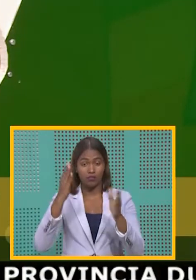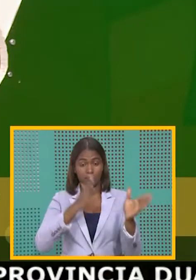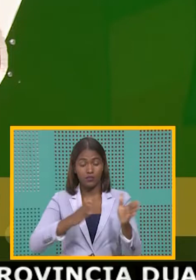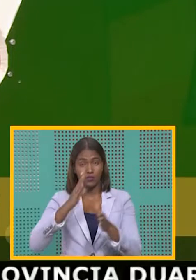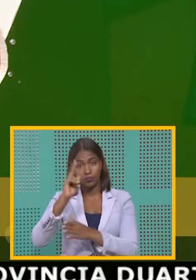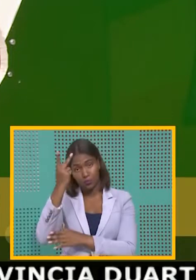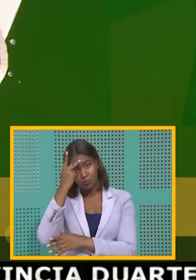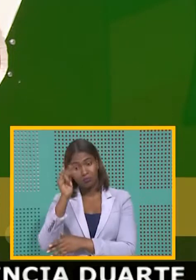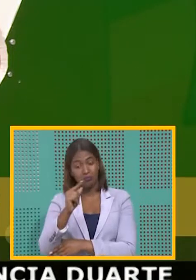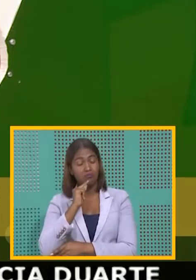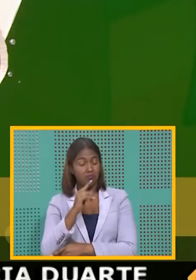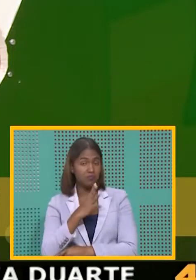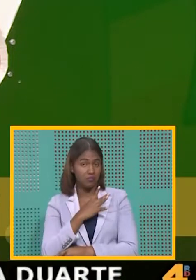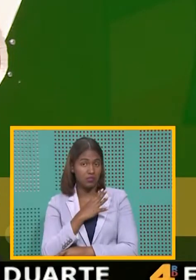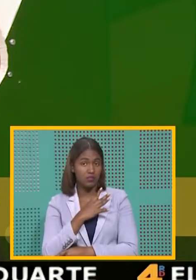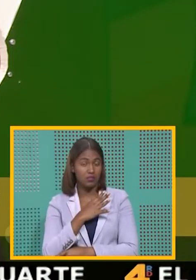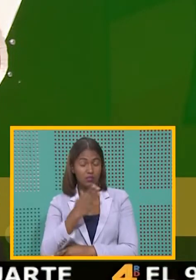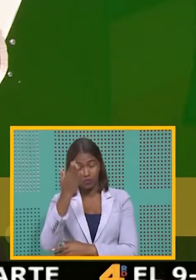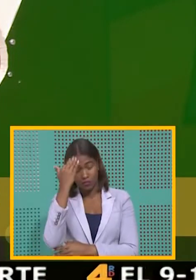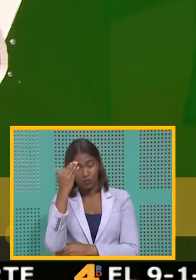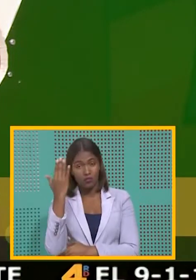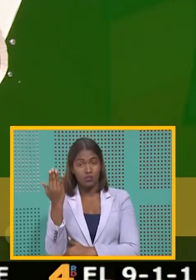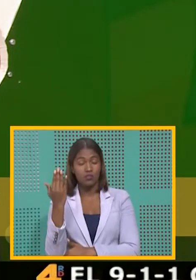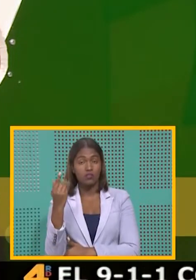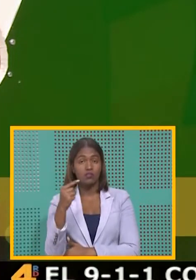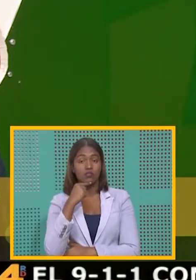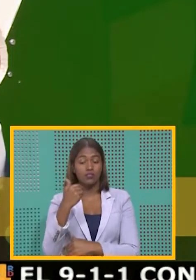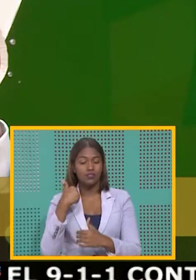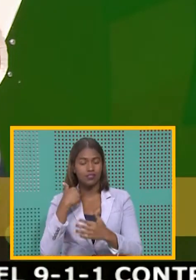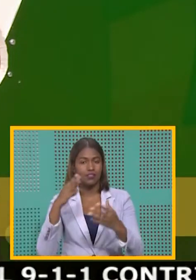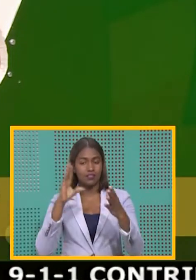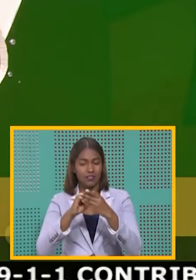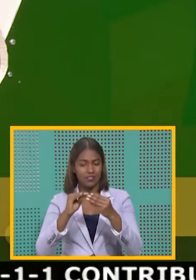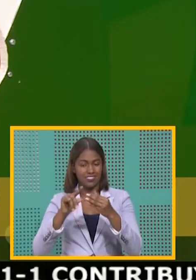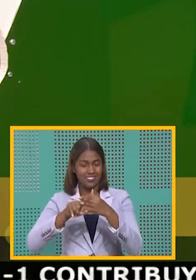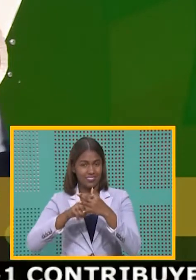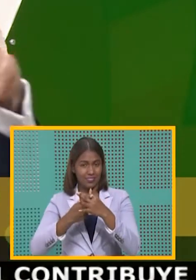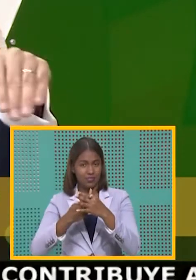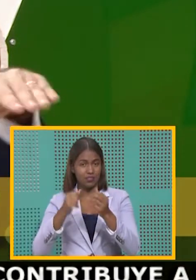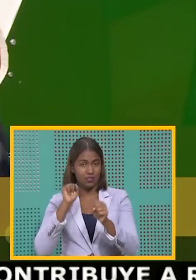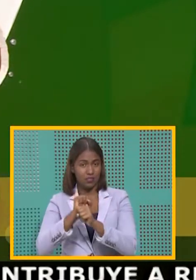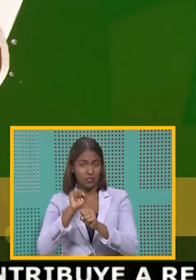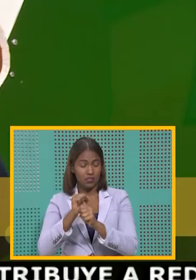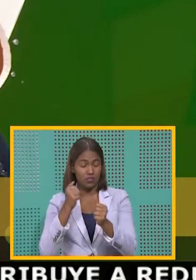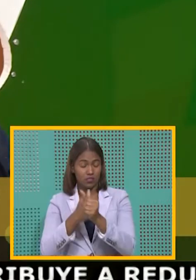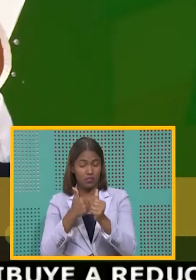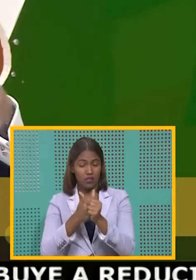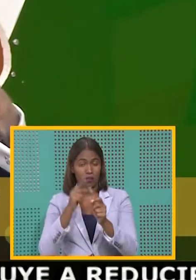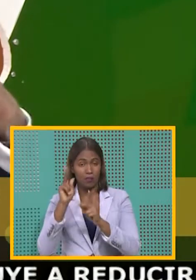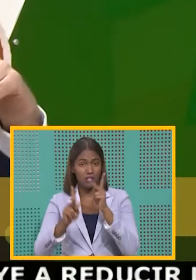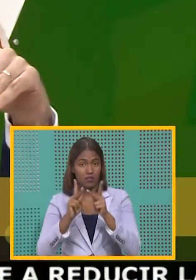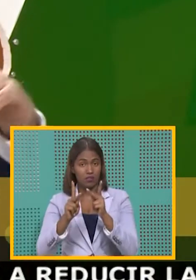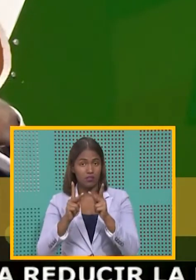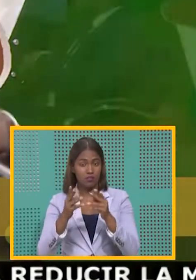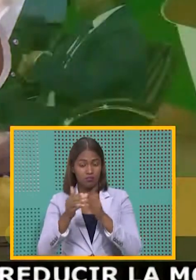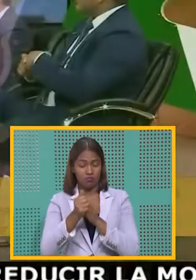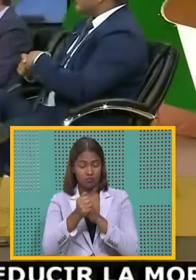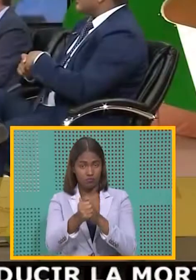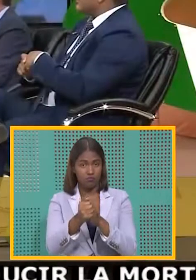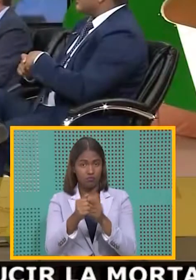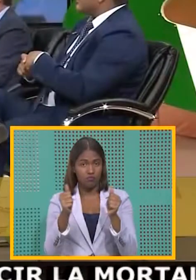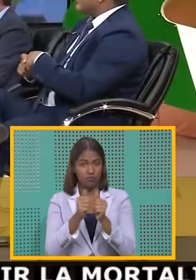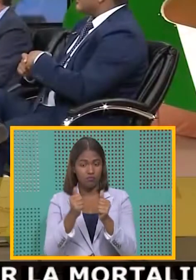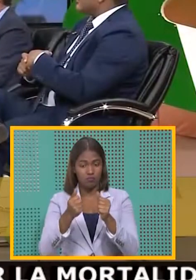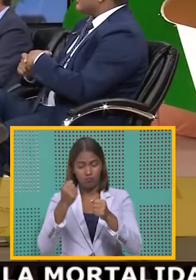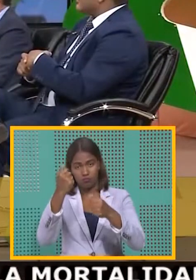pues eso está bien, porque los cuadros dirigenciales, los funcionarios dirigenciales de la